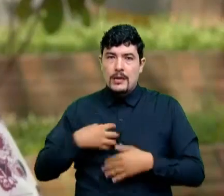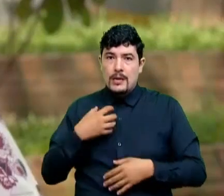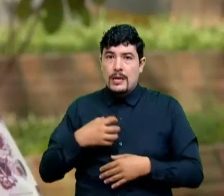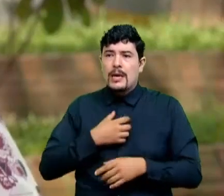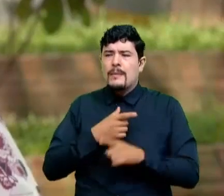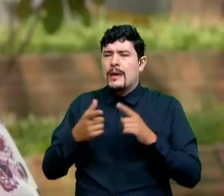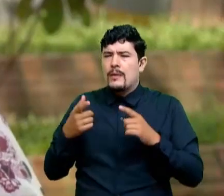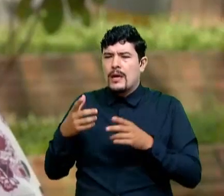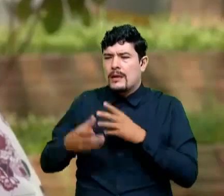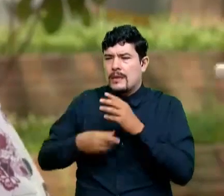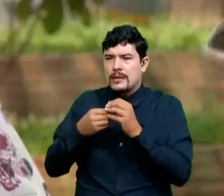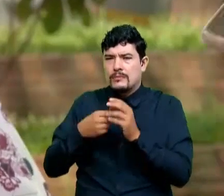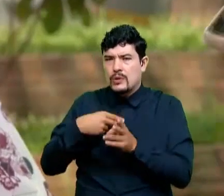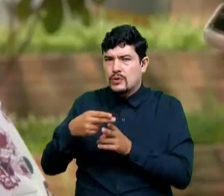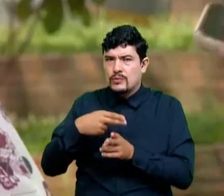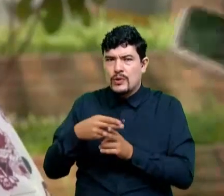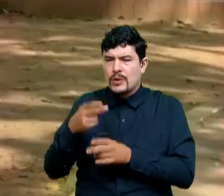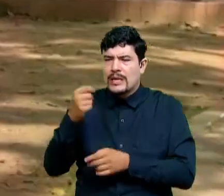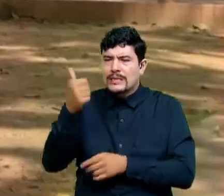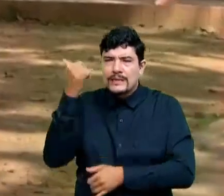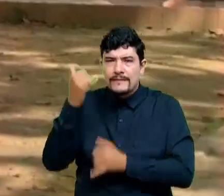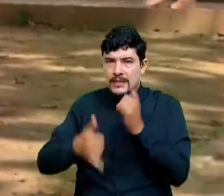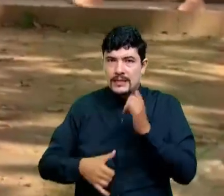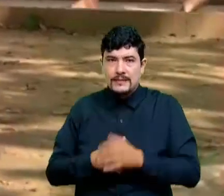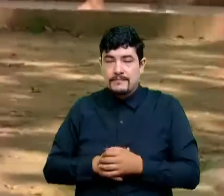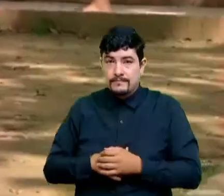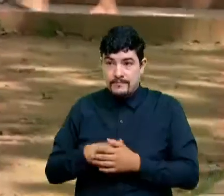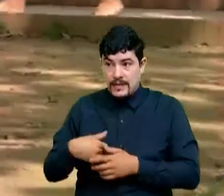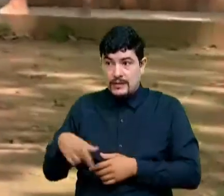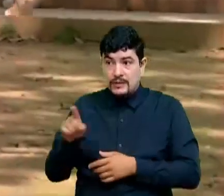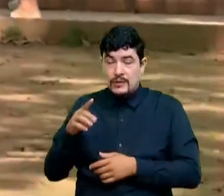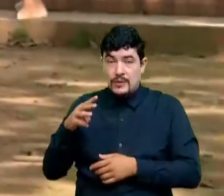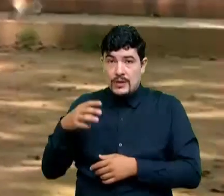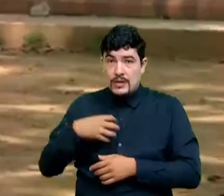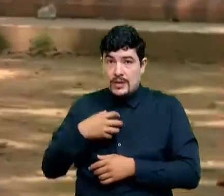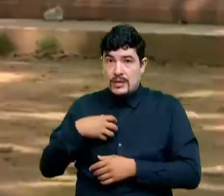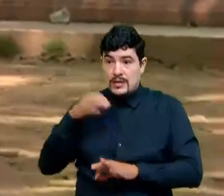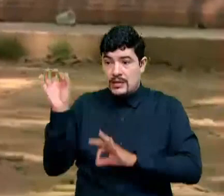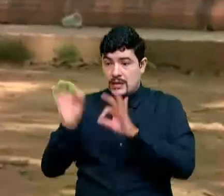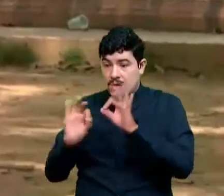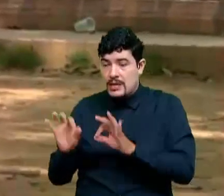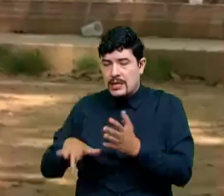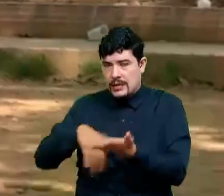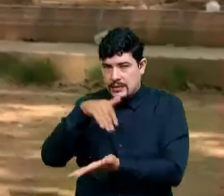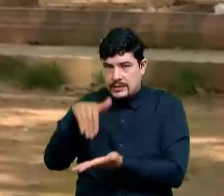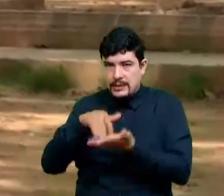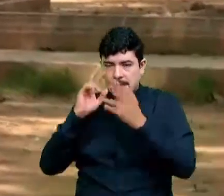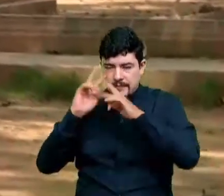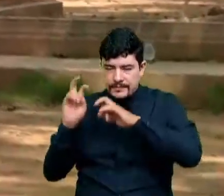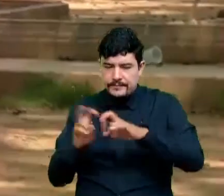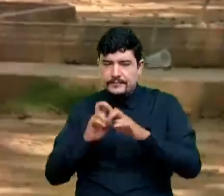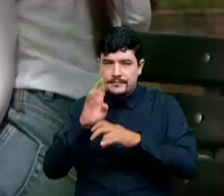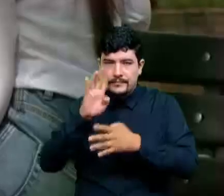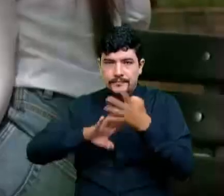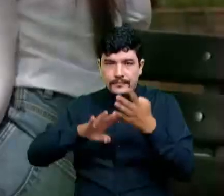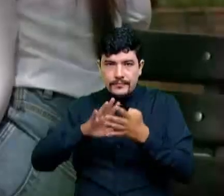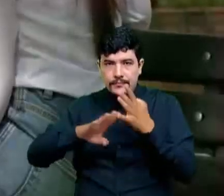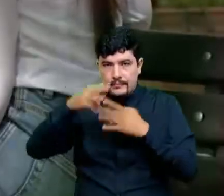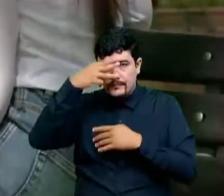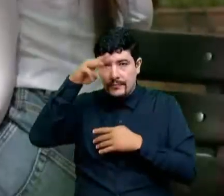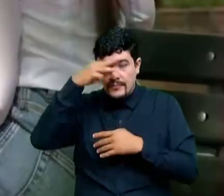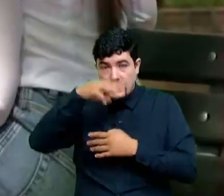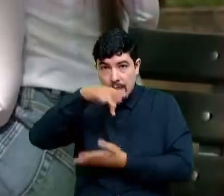igual ya se acerca un poco a su fin, ¿no? Estas Olimpiadas son organizadas por el Centro de Investigación de Matemáticas de México, en las